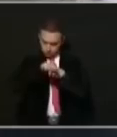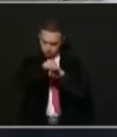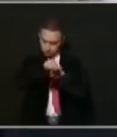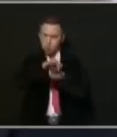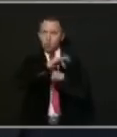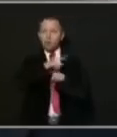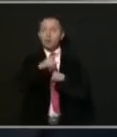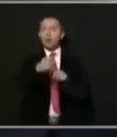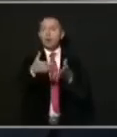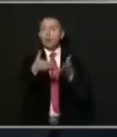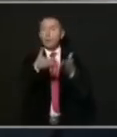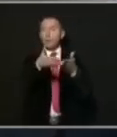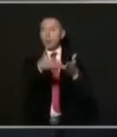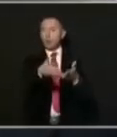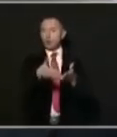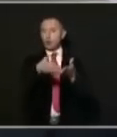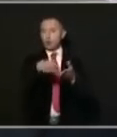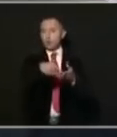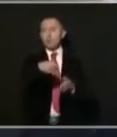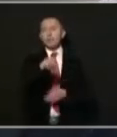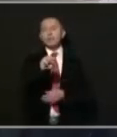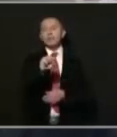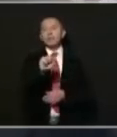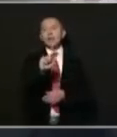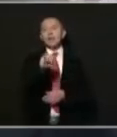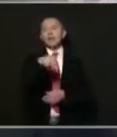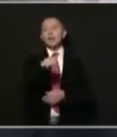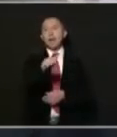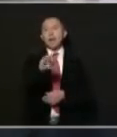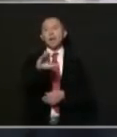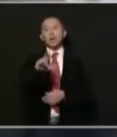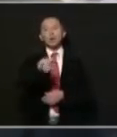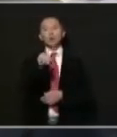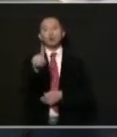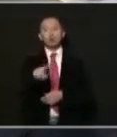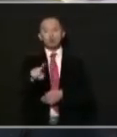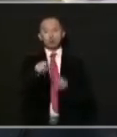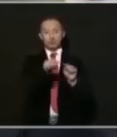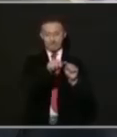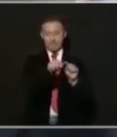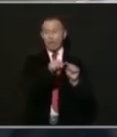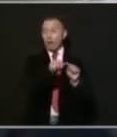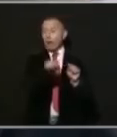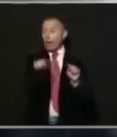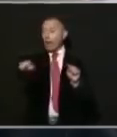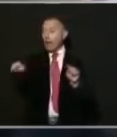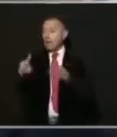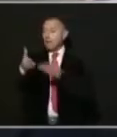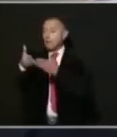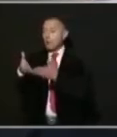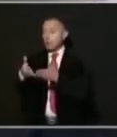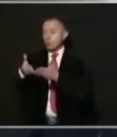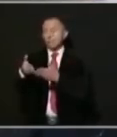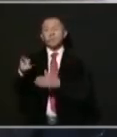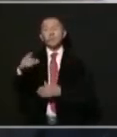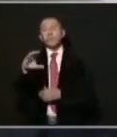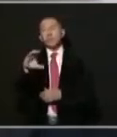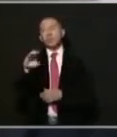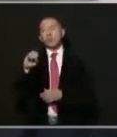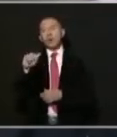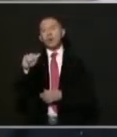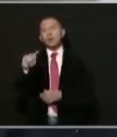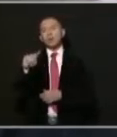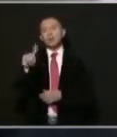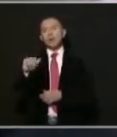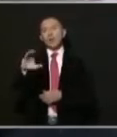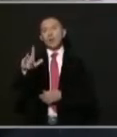puerto de Salina Cruz con el puerto de Coatzacoalcos. En esa parte, nuestro